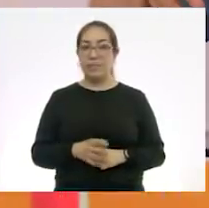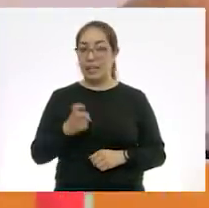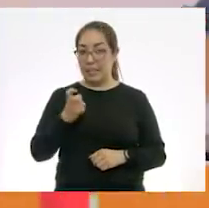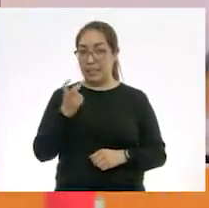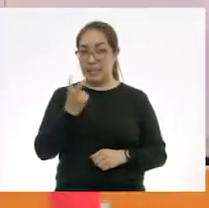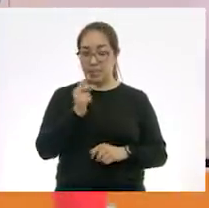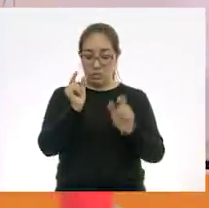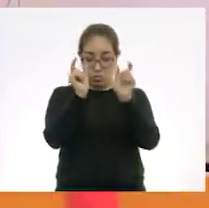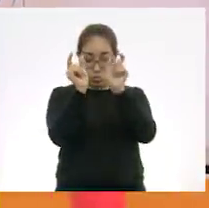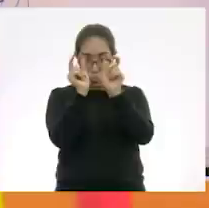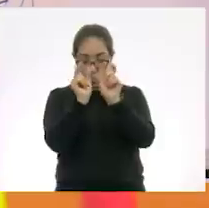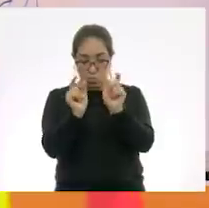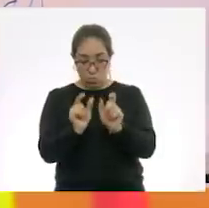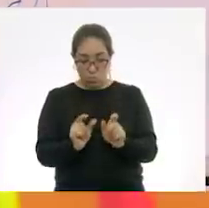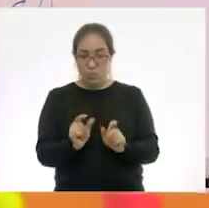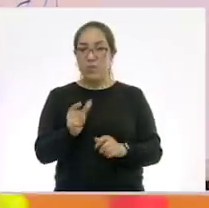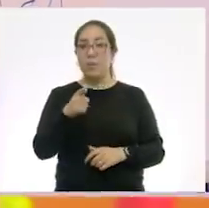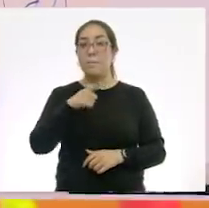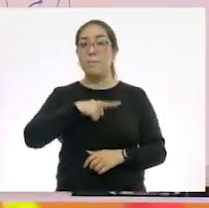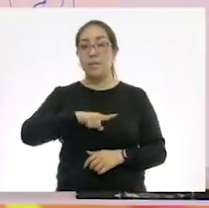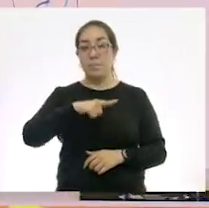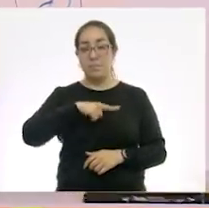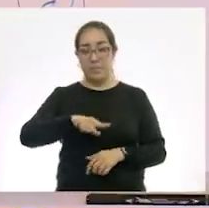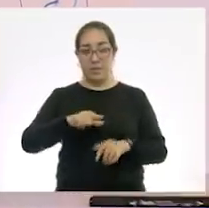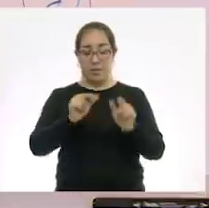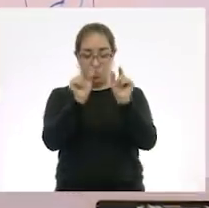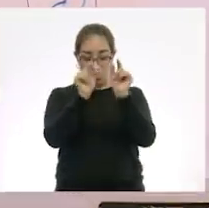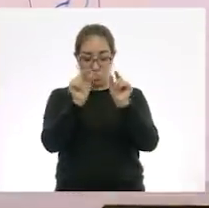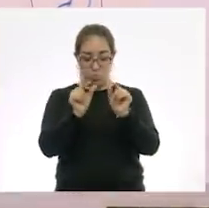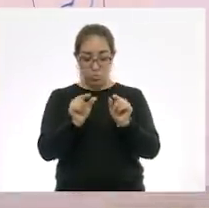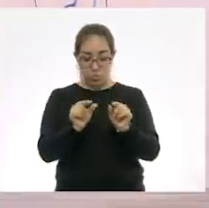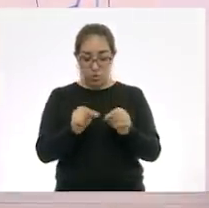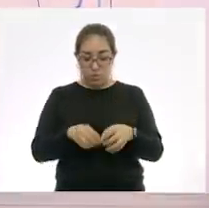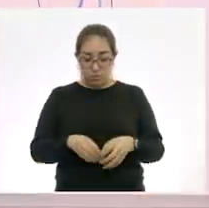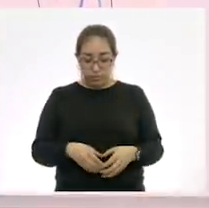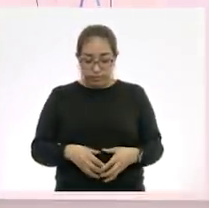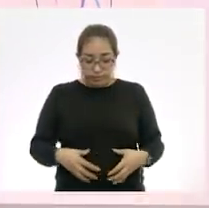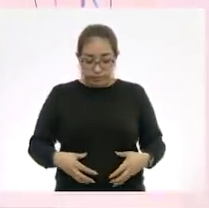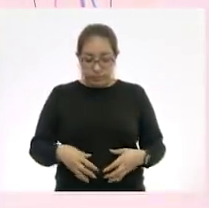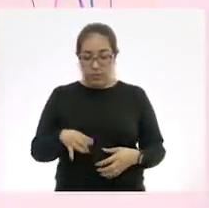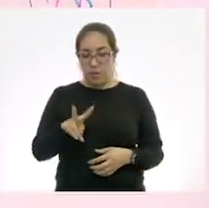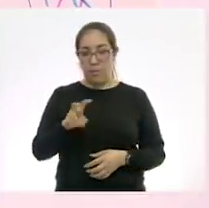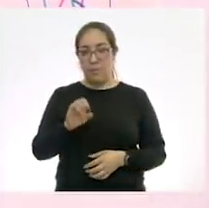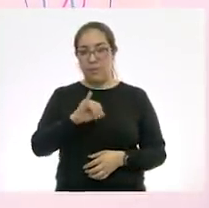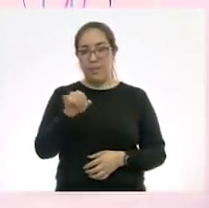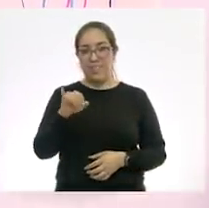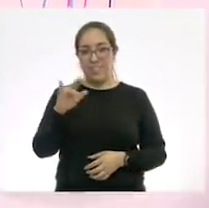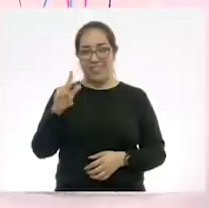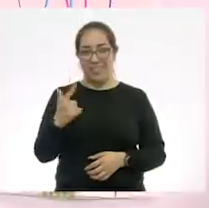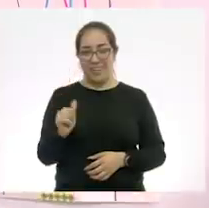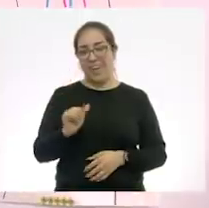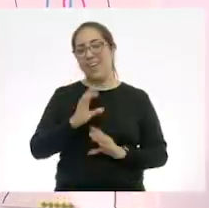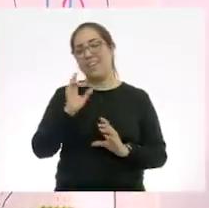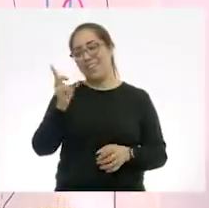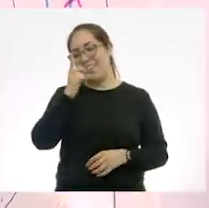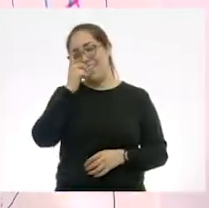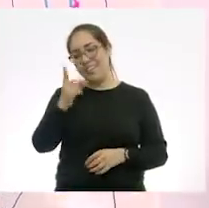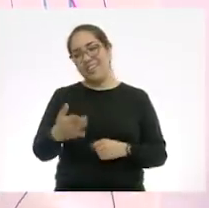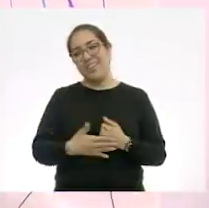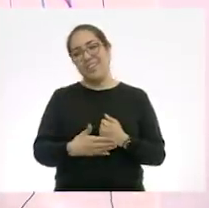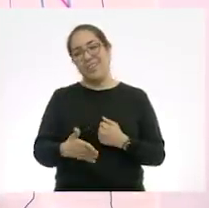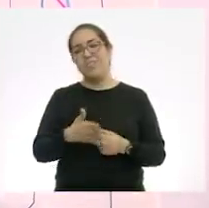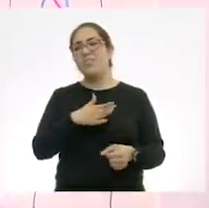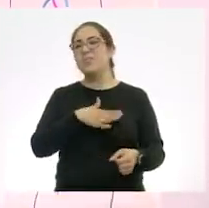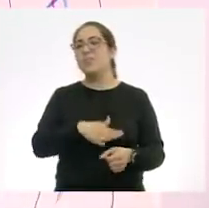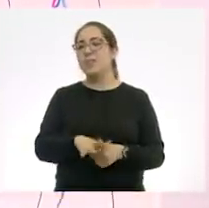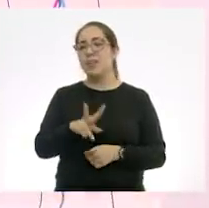a conducir la orina de los riñones a la vejiga. Ajá. Exacto, y acabas de mencionar entonces. Ya te mencioné el siguiente, la